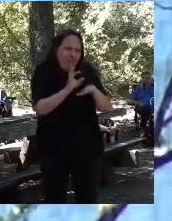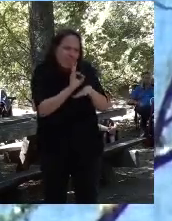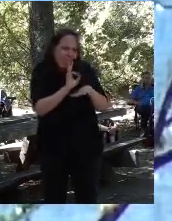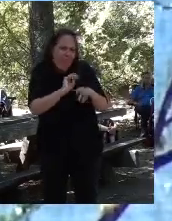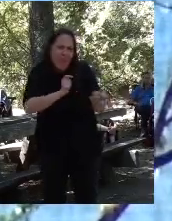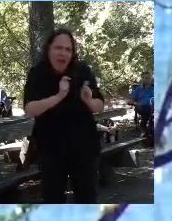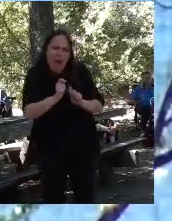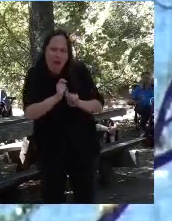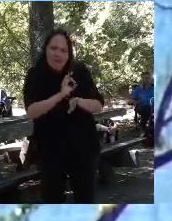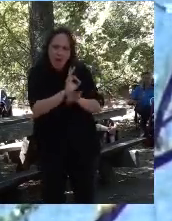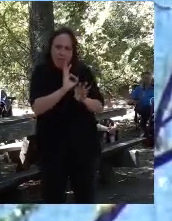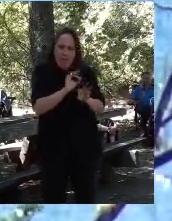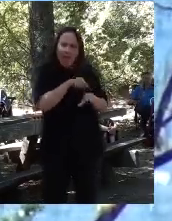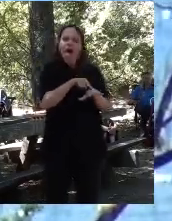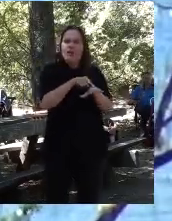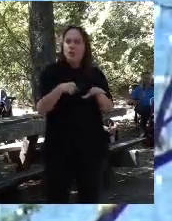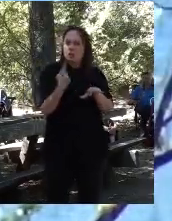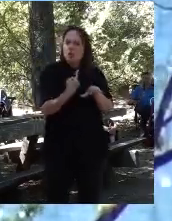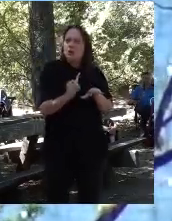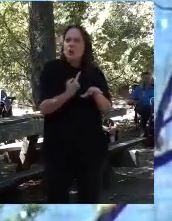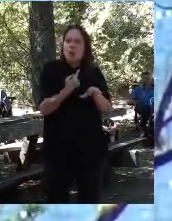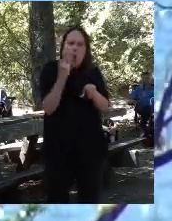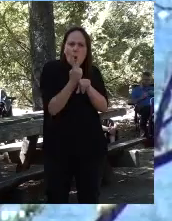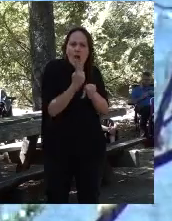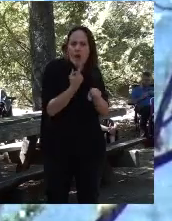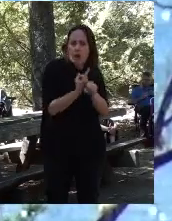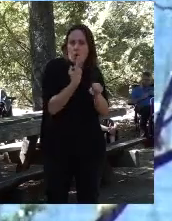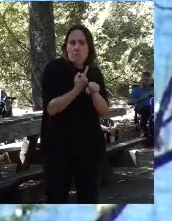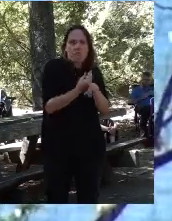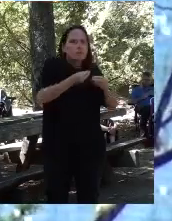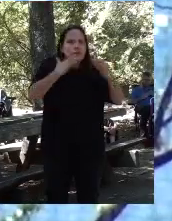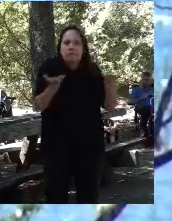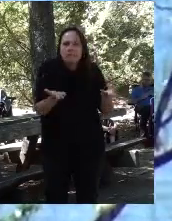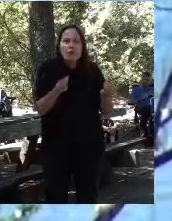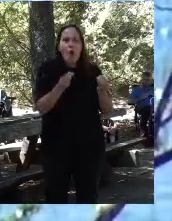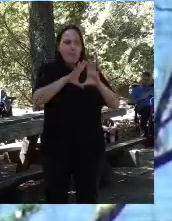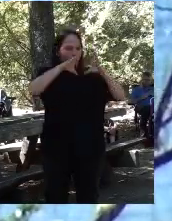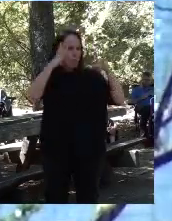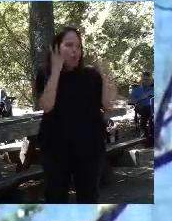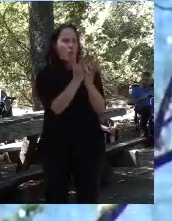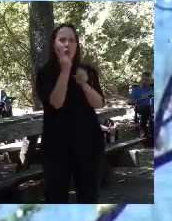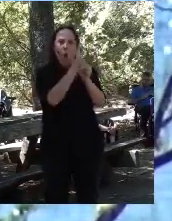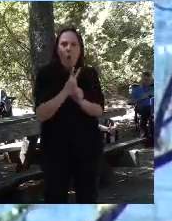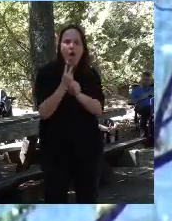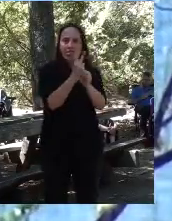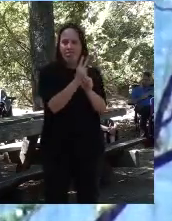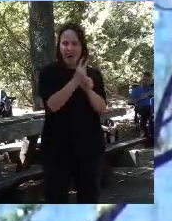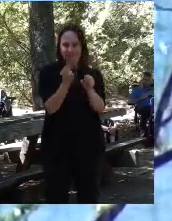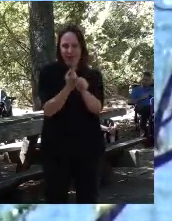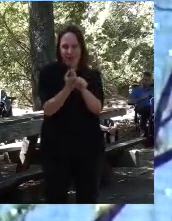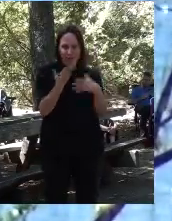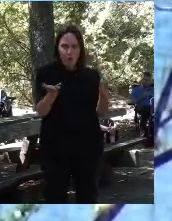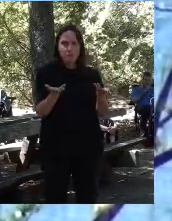resto? Por eso, la misión es muy clara. La conservación de la Antártida no se